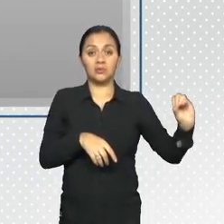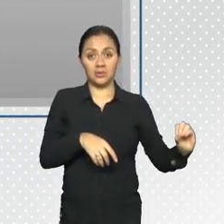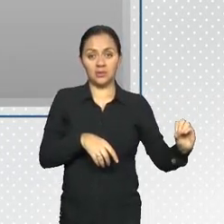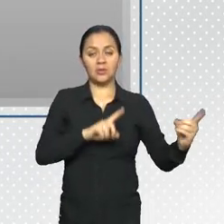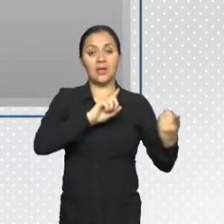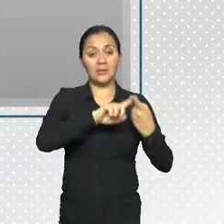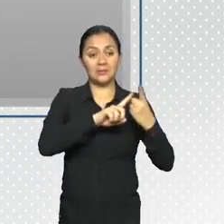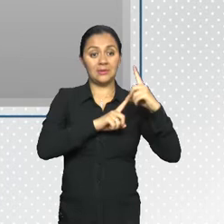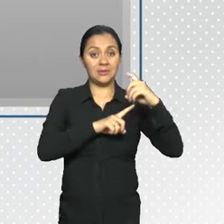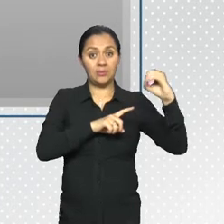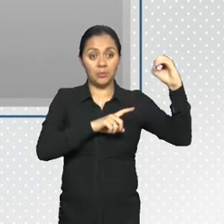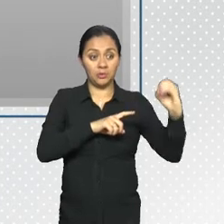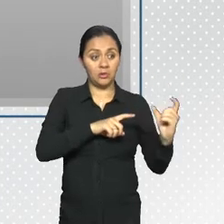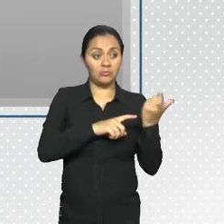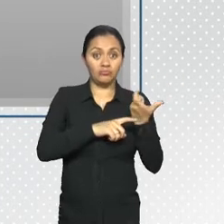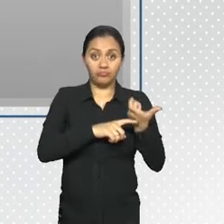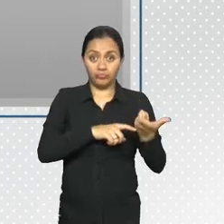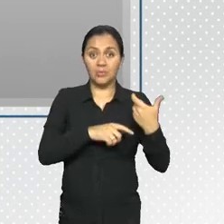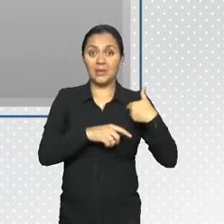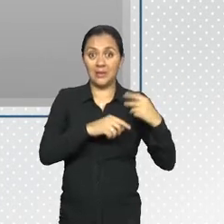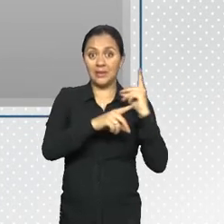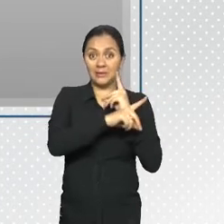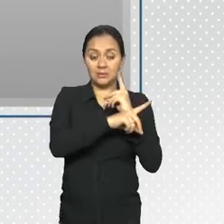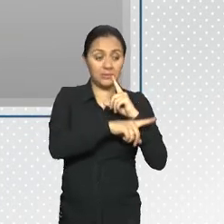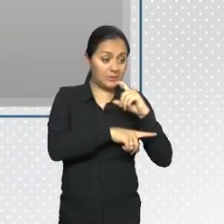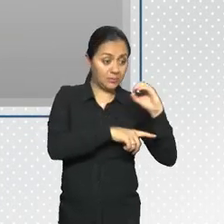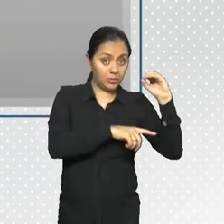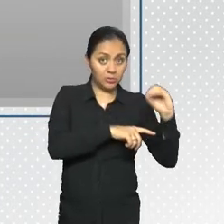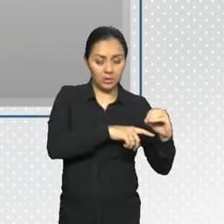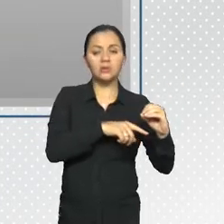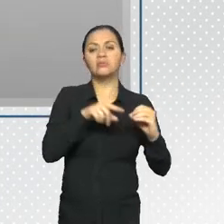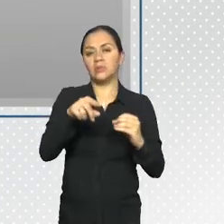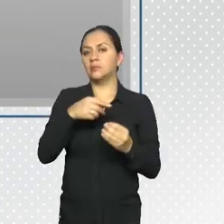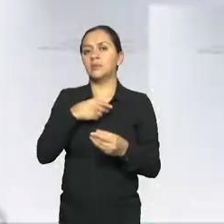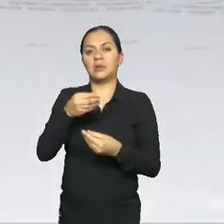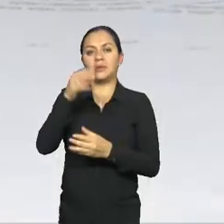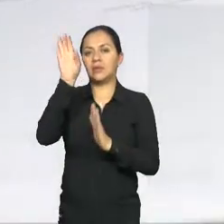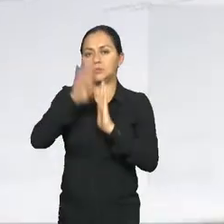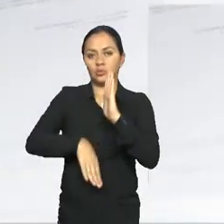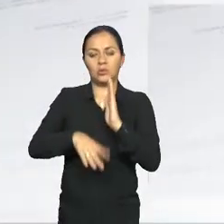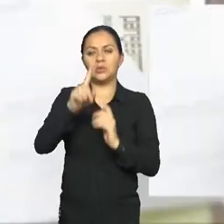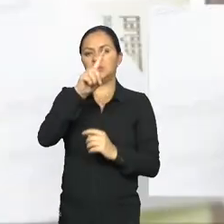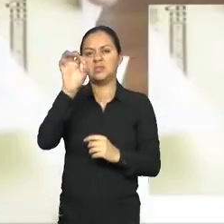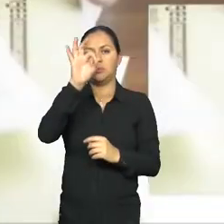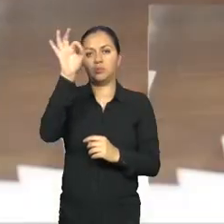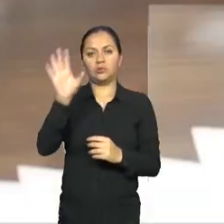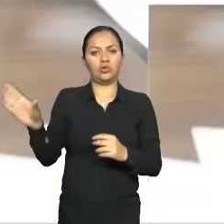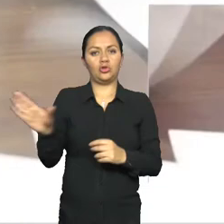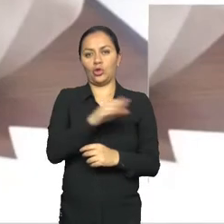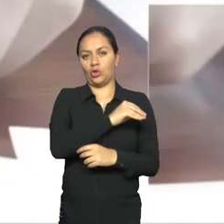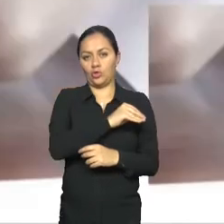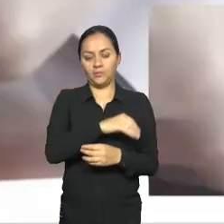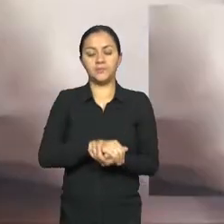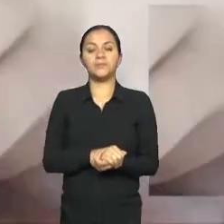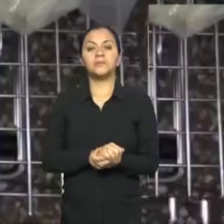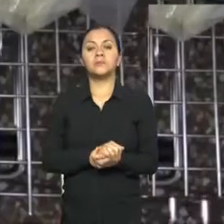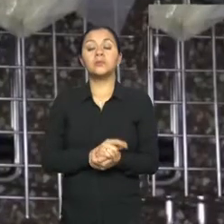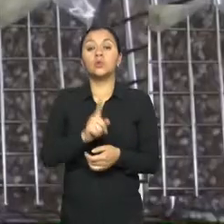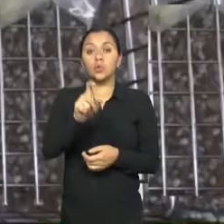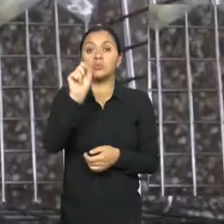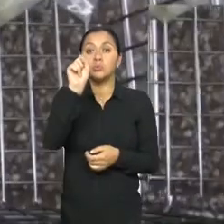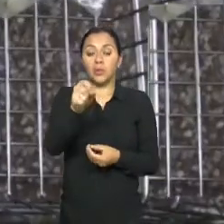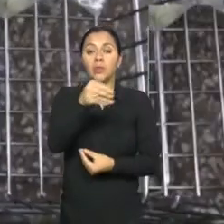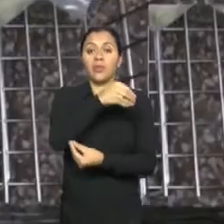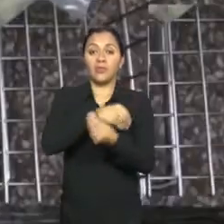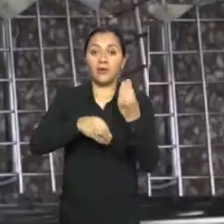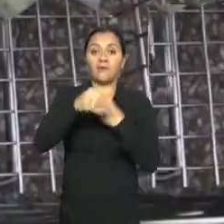100% de grado de discapacidad, se obtiene un porcentaje de aplicación de descuento del 100%. Para acceder a la devolución del